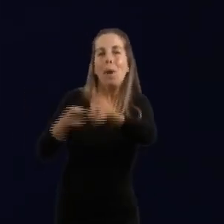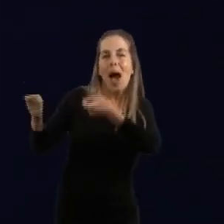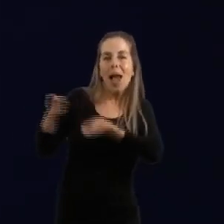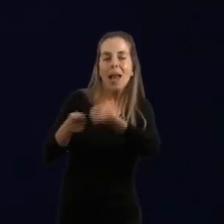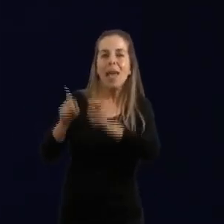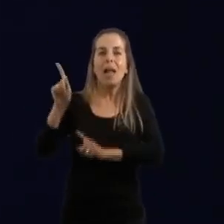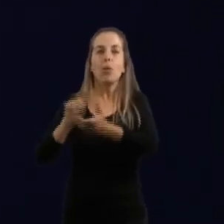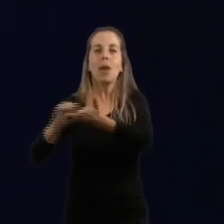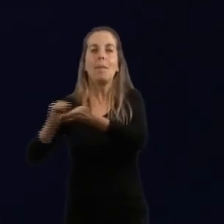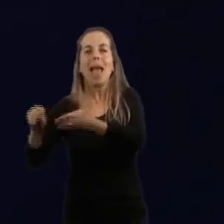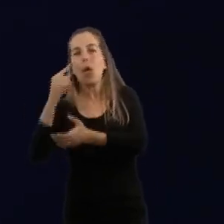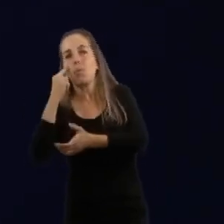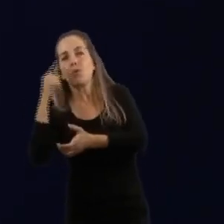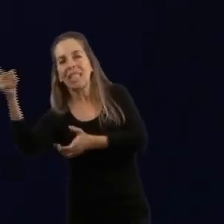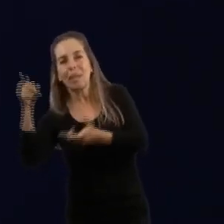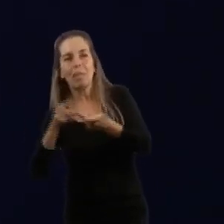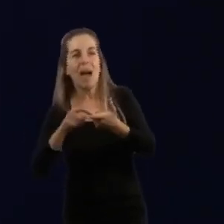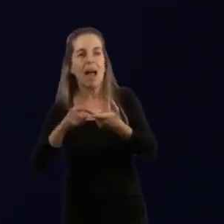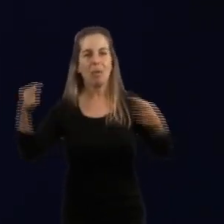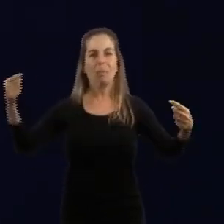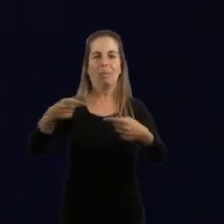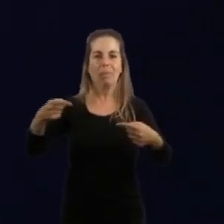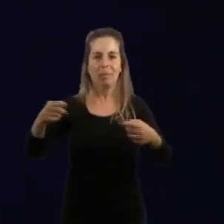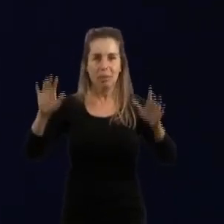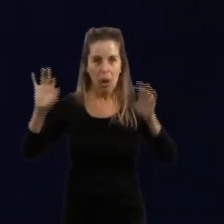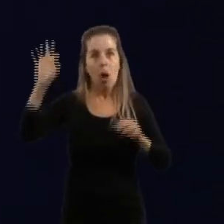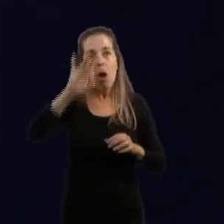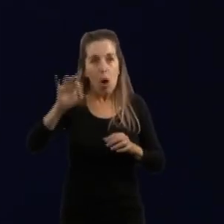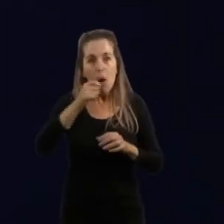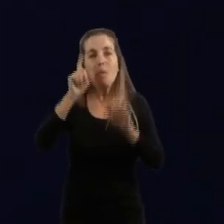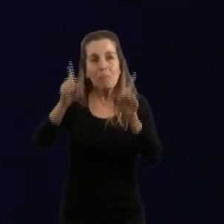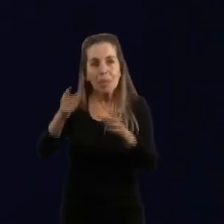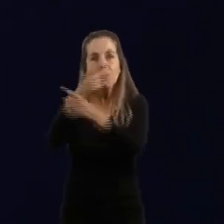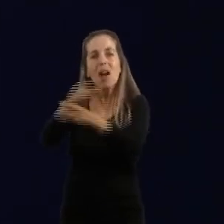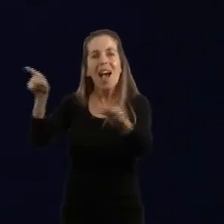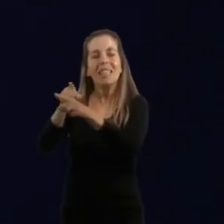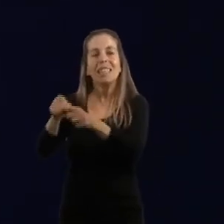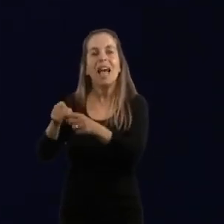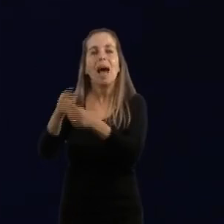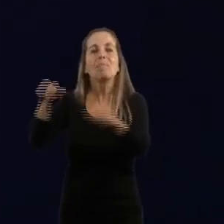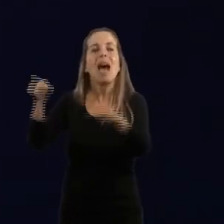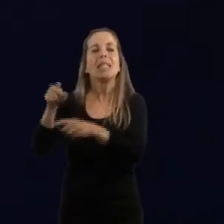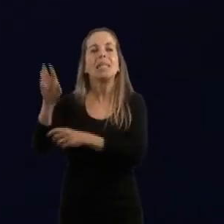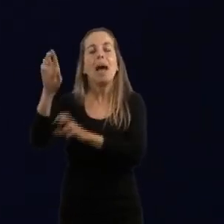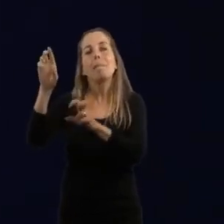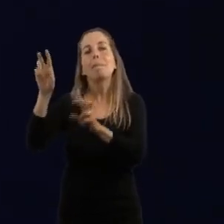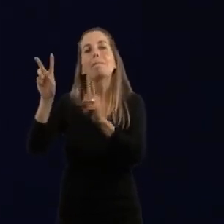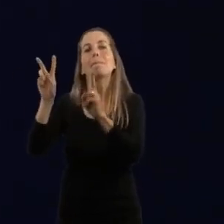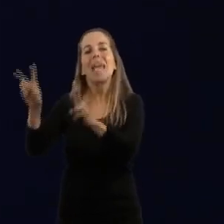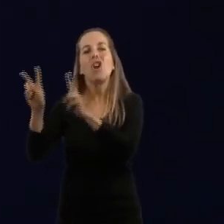empleado municipal o el canto de la marcha peronista, que por ahí son cosas muy